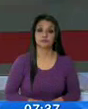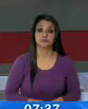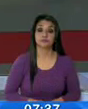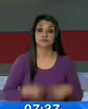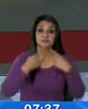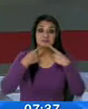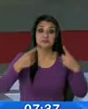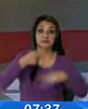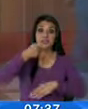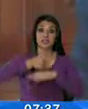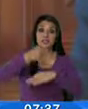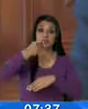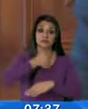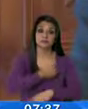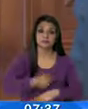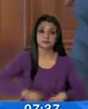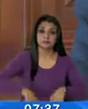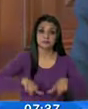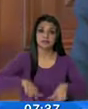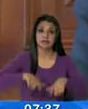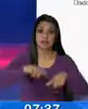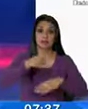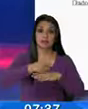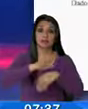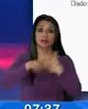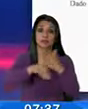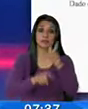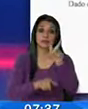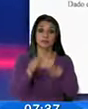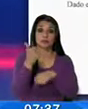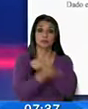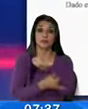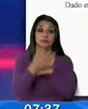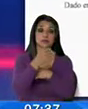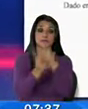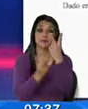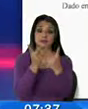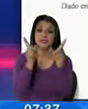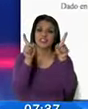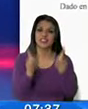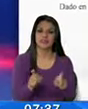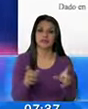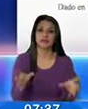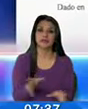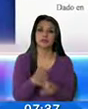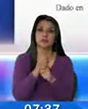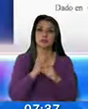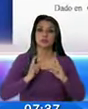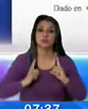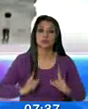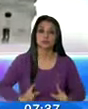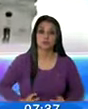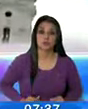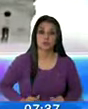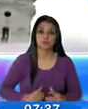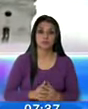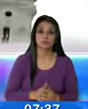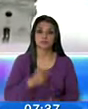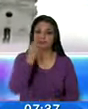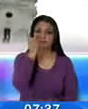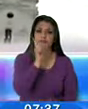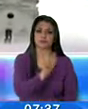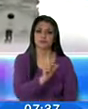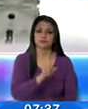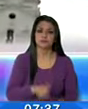el presidente Lenín Moreno dispuso que todos los extranjeros que visiten el país deberán tener un seguro de salud. Esta decisión se pondrá